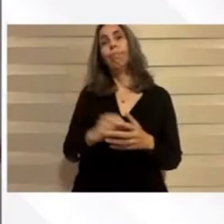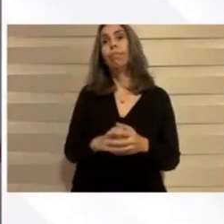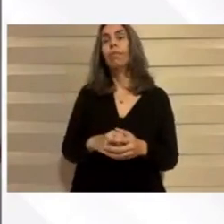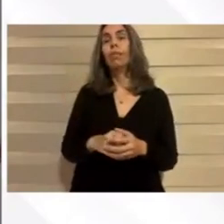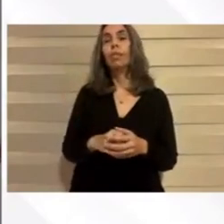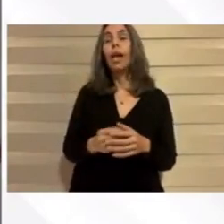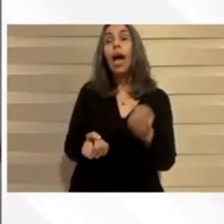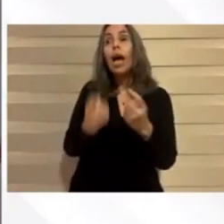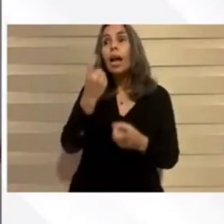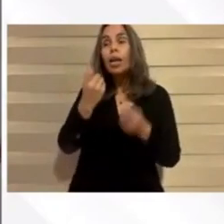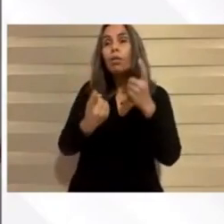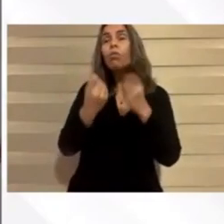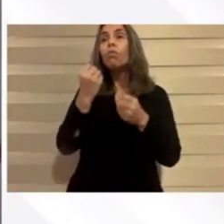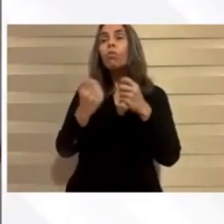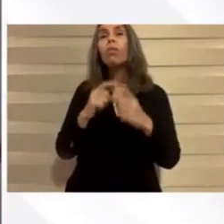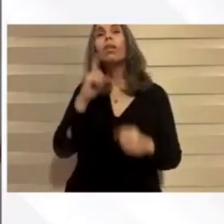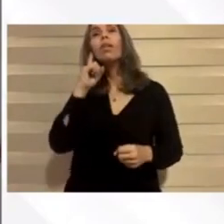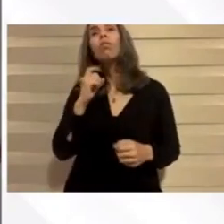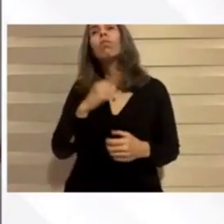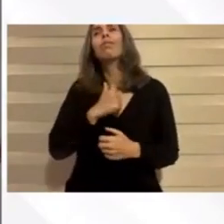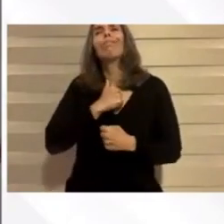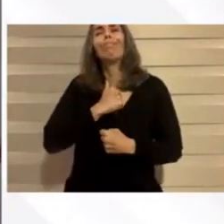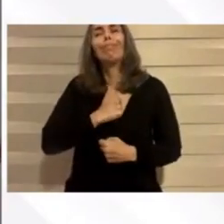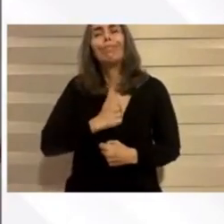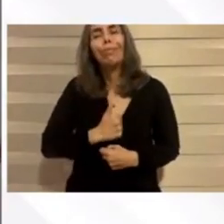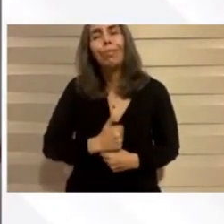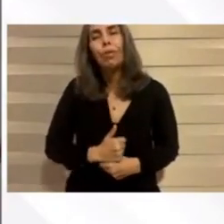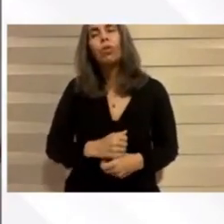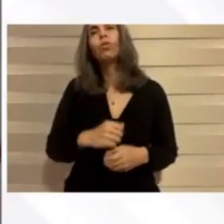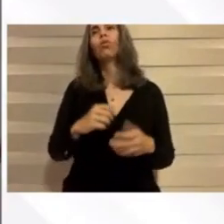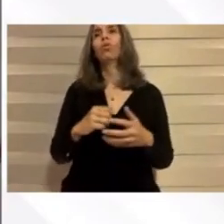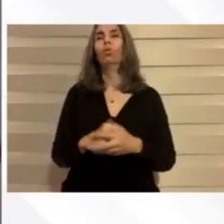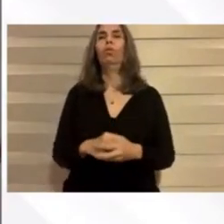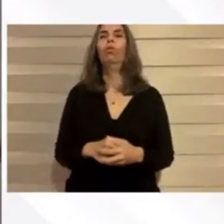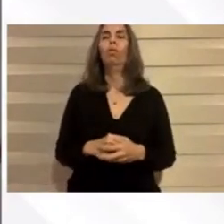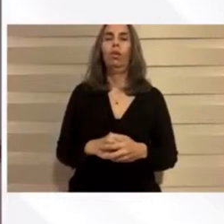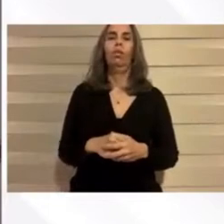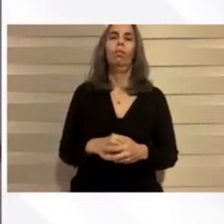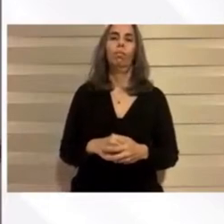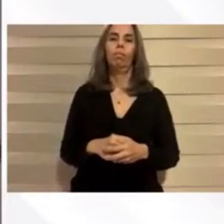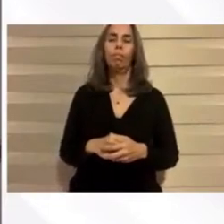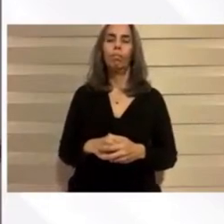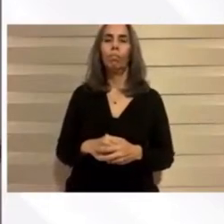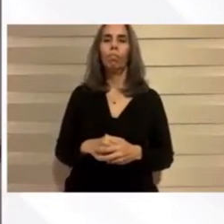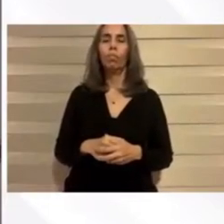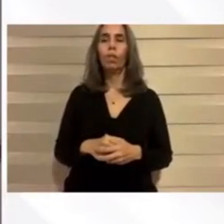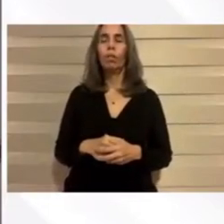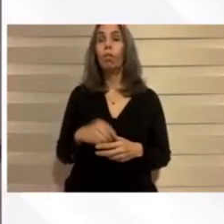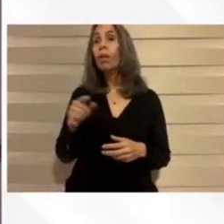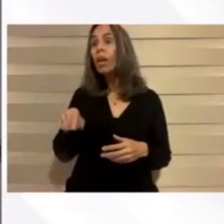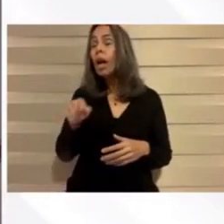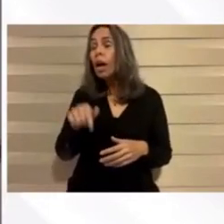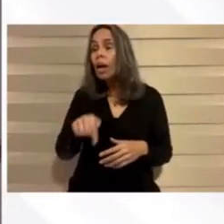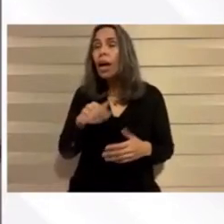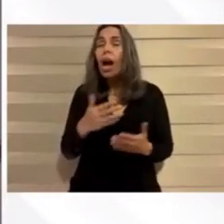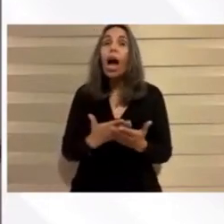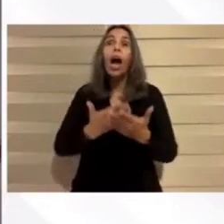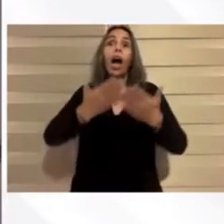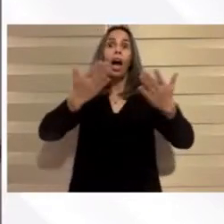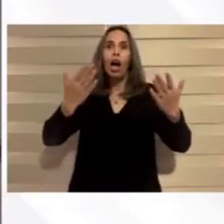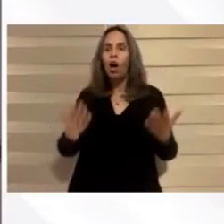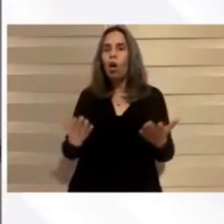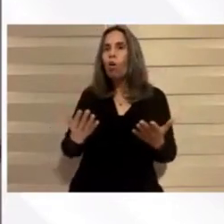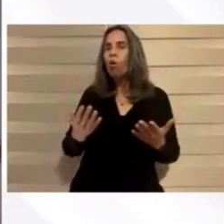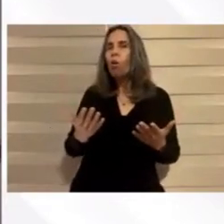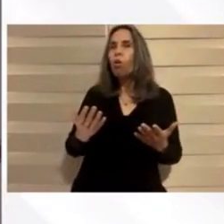impacto negativo en la prosperidad y en el bienestar de las sociedades, porque ahora es imposible excluir a cerca de la mitad